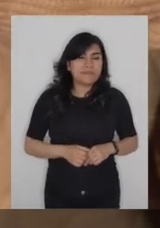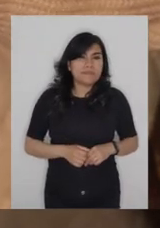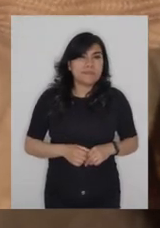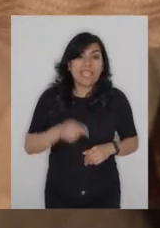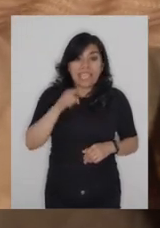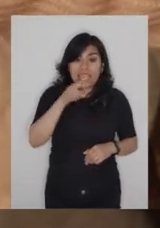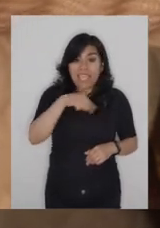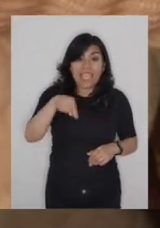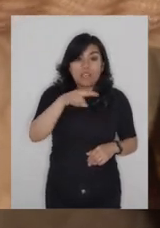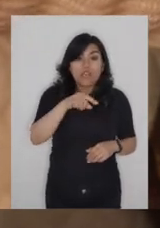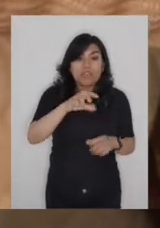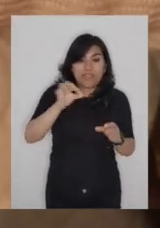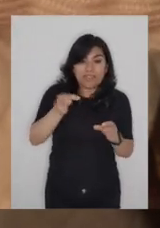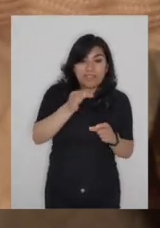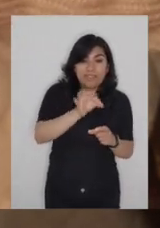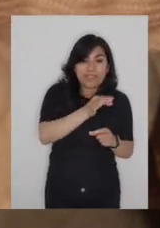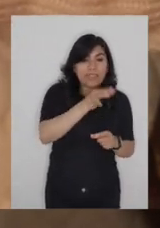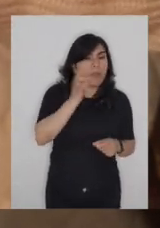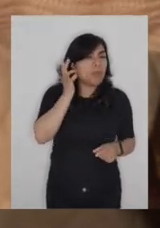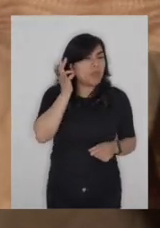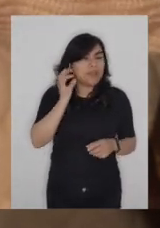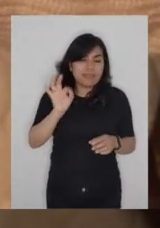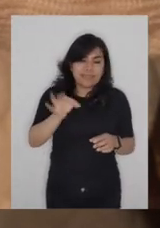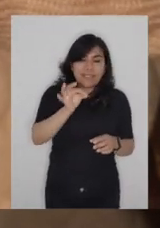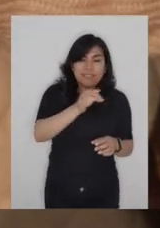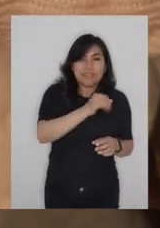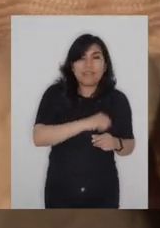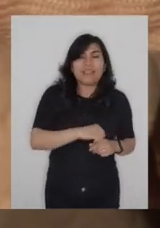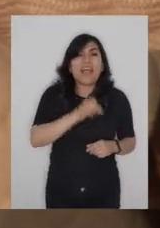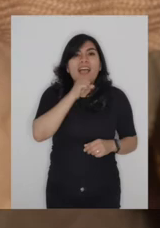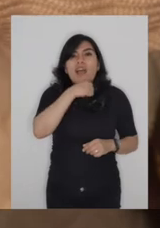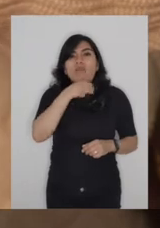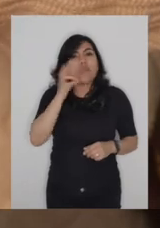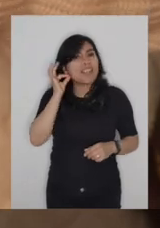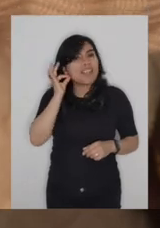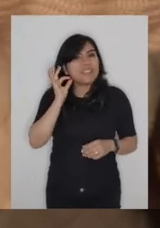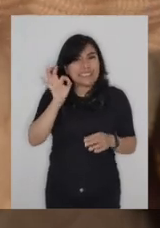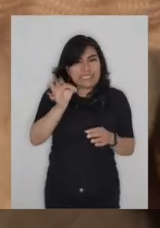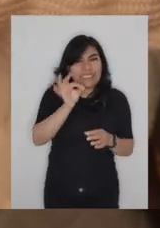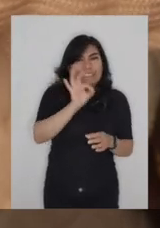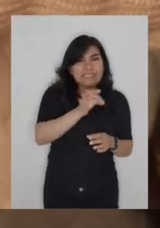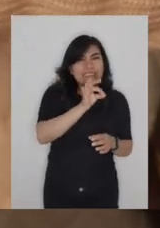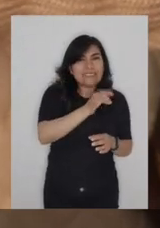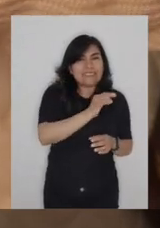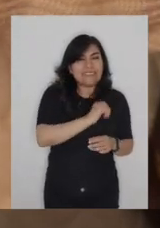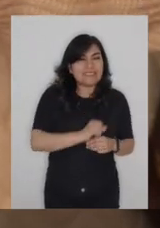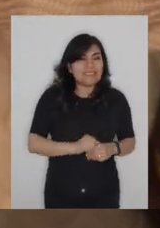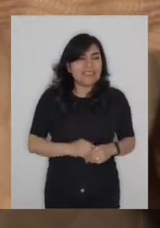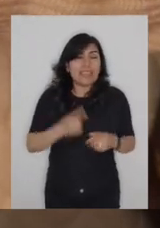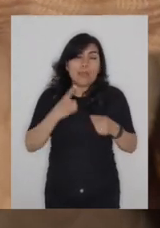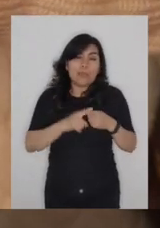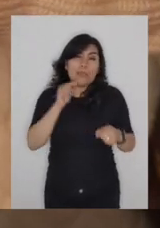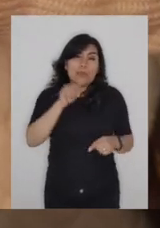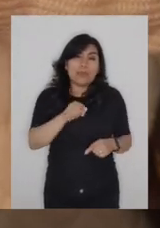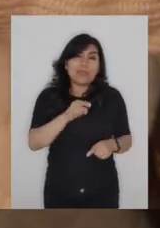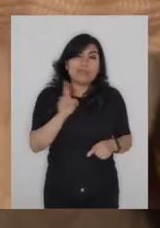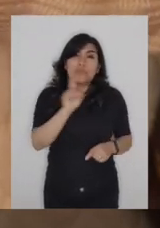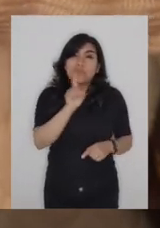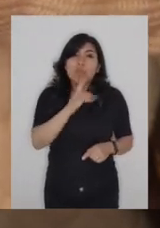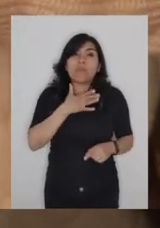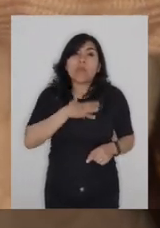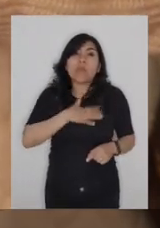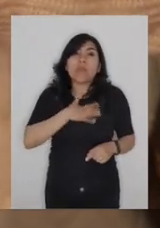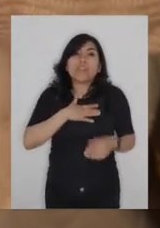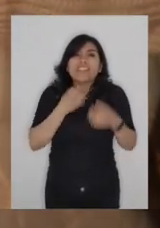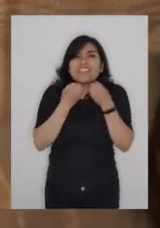Ellos tejían eso, mujeres, abuelas. Y por eso no me gusta que se